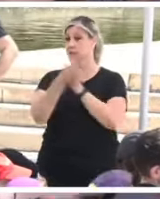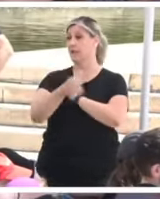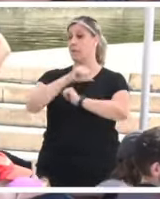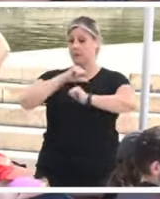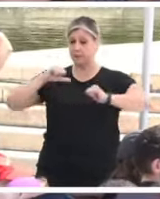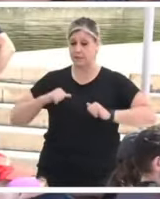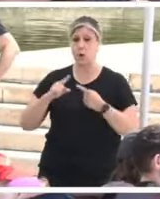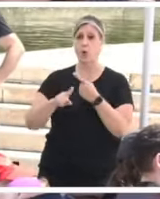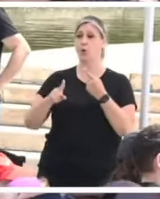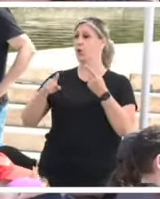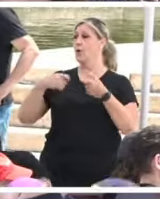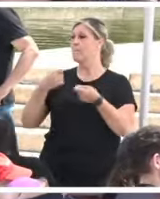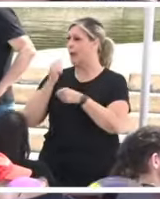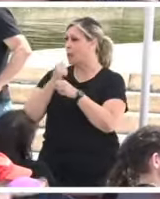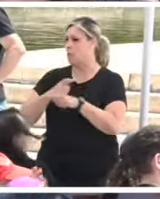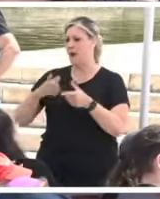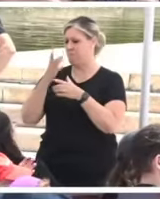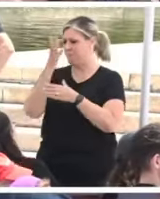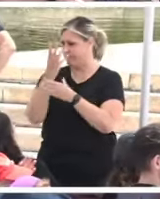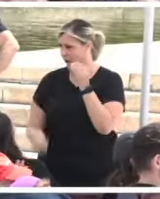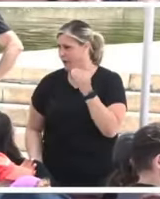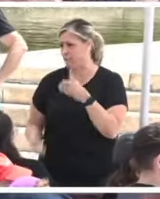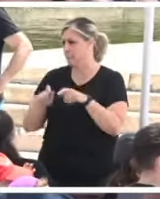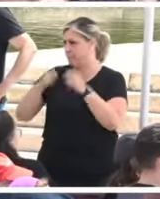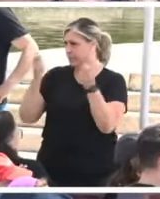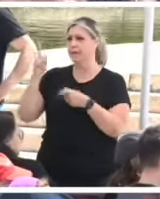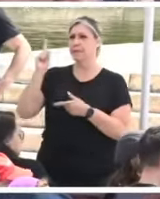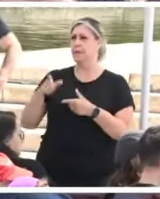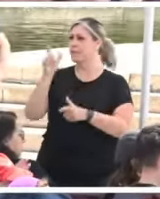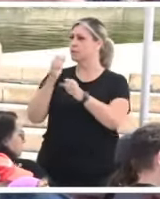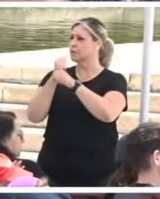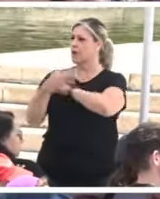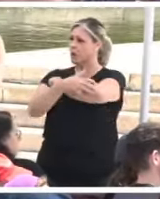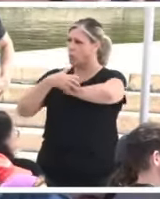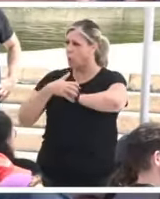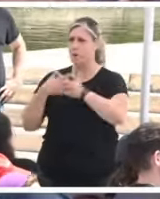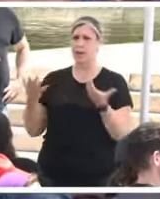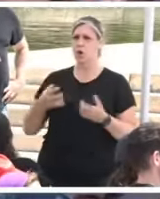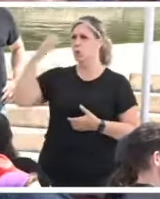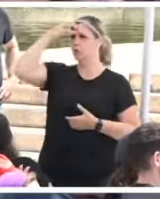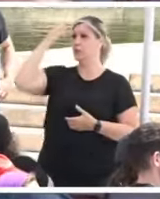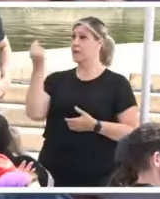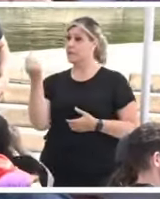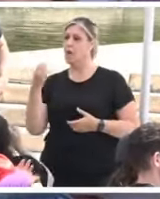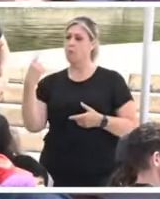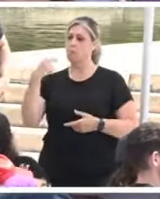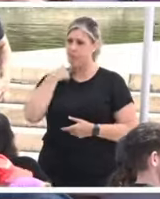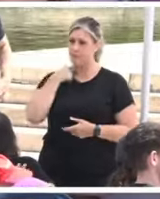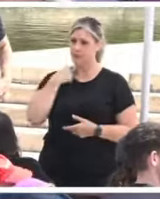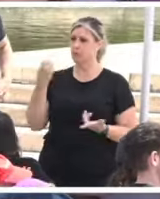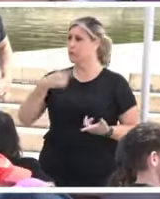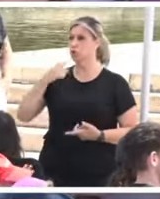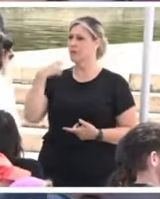privatizaciones, que eran deterioro del mercado laboral, que era empobrecimiento de las clases trabajadoras, que era pérdida de soberanía monetaria y dijimos